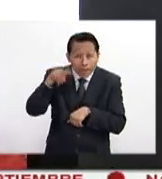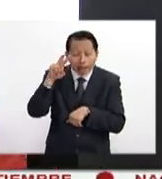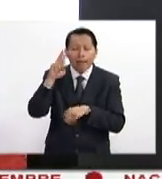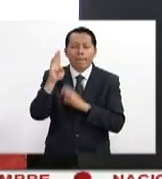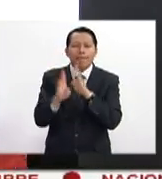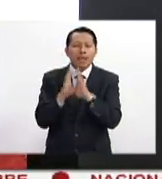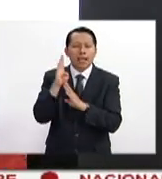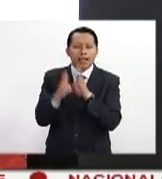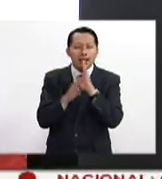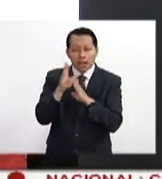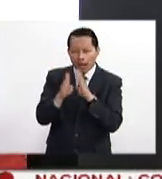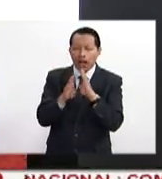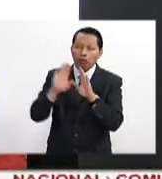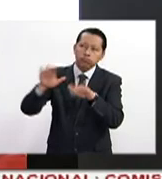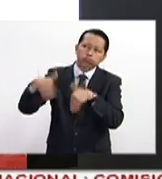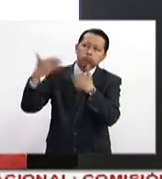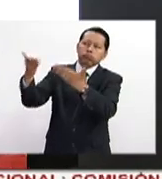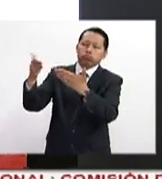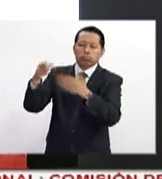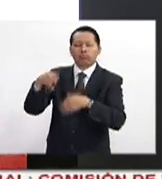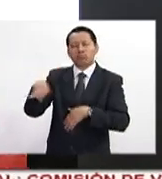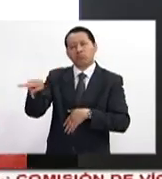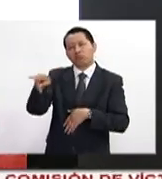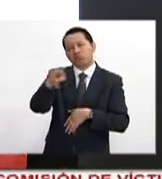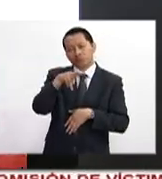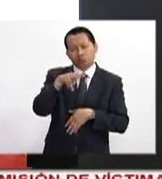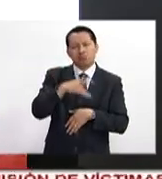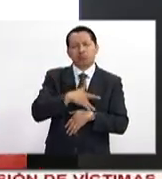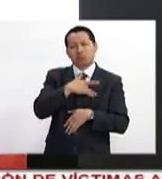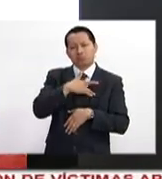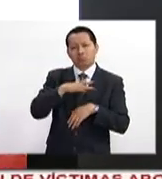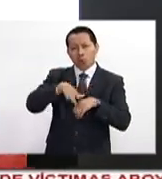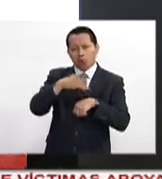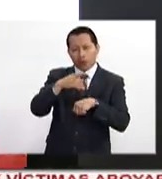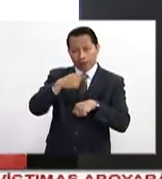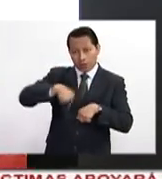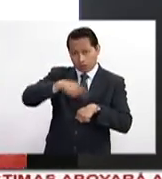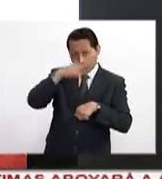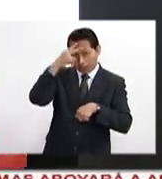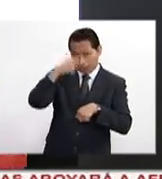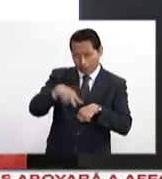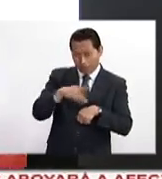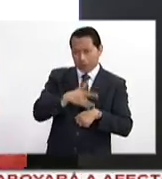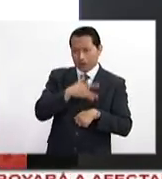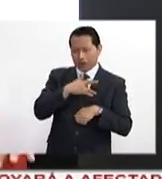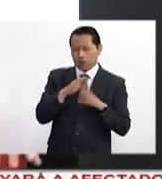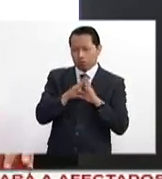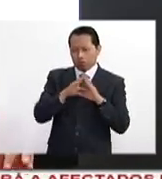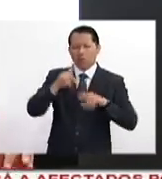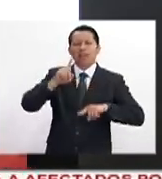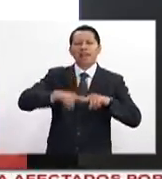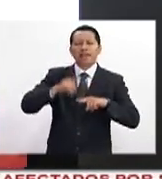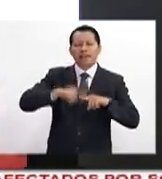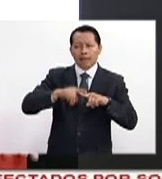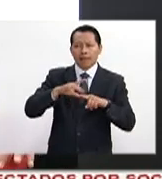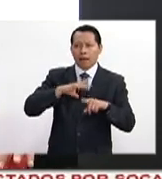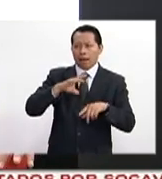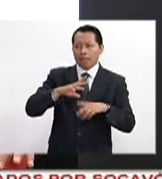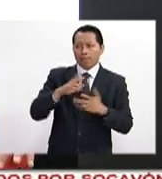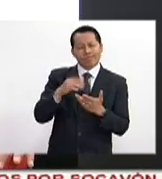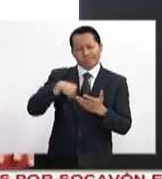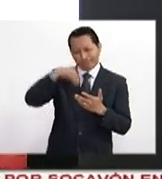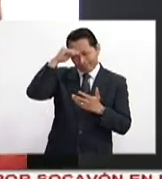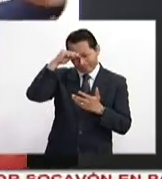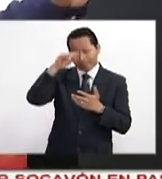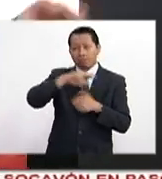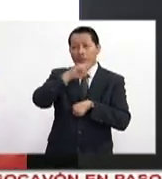preguntamos por qué cuando nosotros mismos los mexicanos decimos, bueno, ¿qué países tienen el mejor